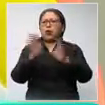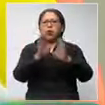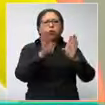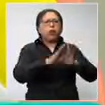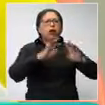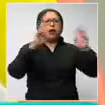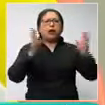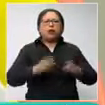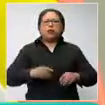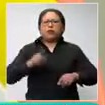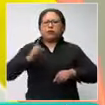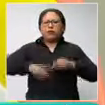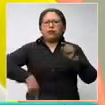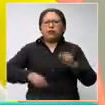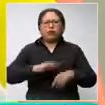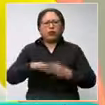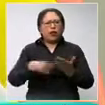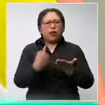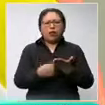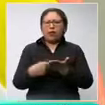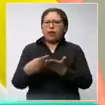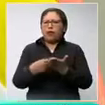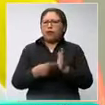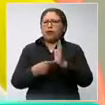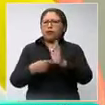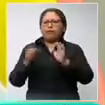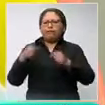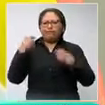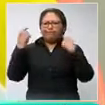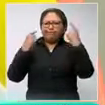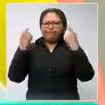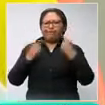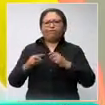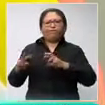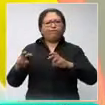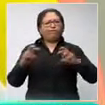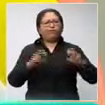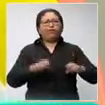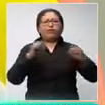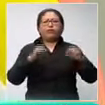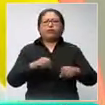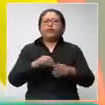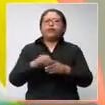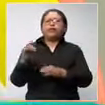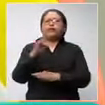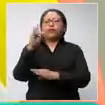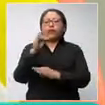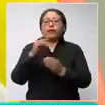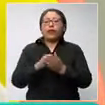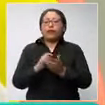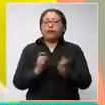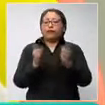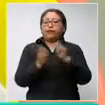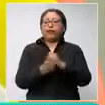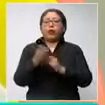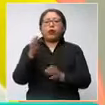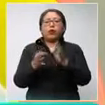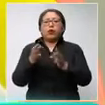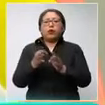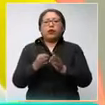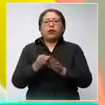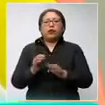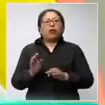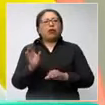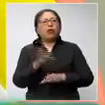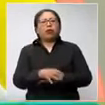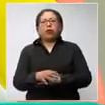toda discusión que se quiera presentar como reforma la vamos a analizar y se la vamos a plantear al país. La reforma a la justicia no pasa por